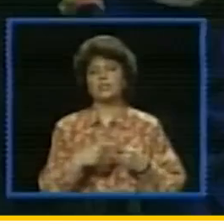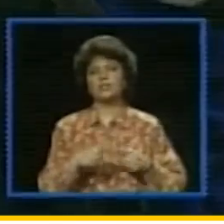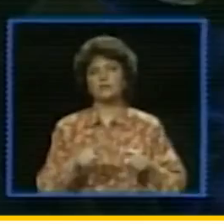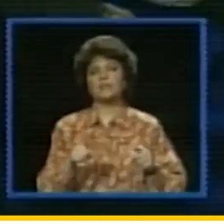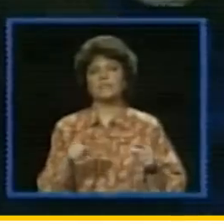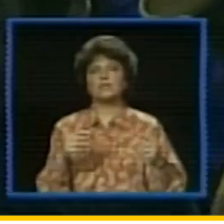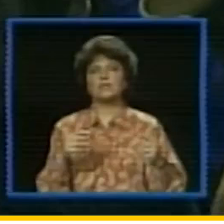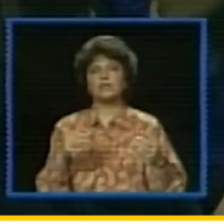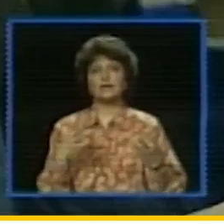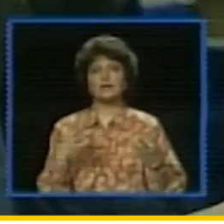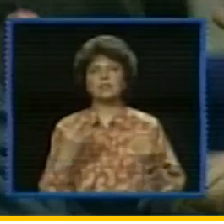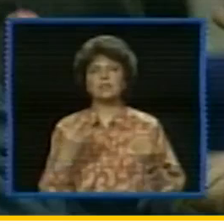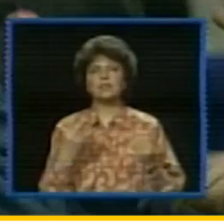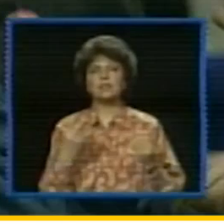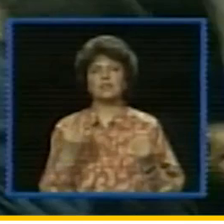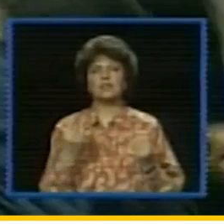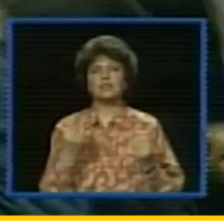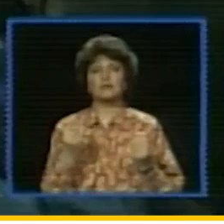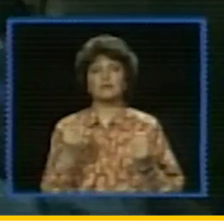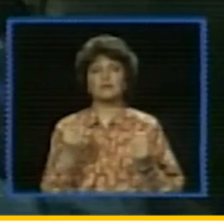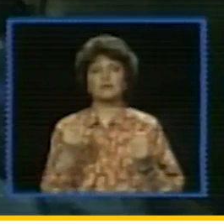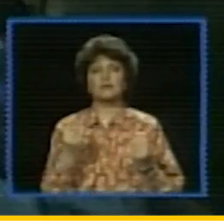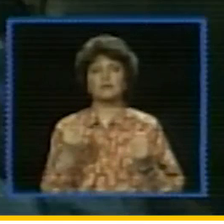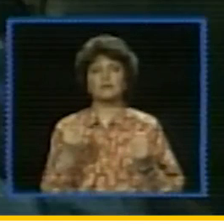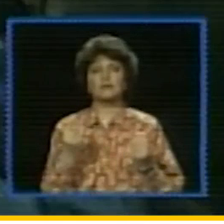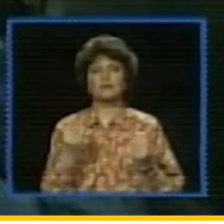profesionales aquí en el Centro de Investigación Jorge Otte,